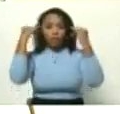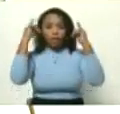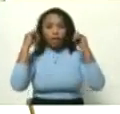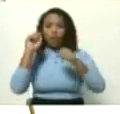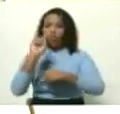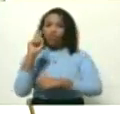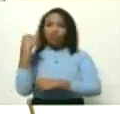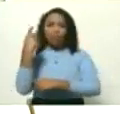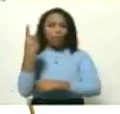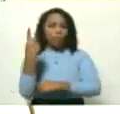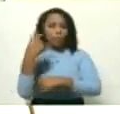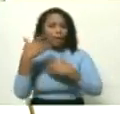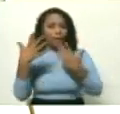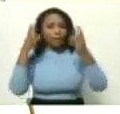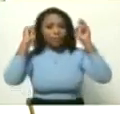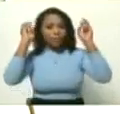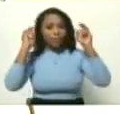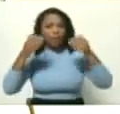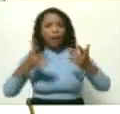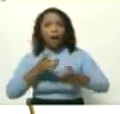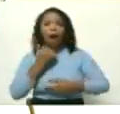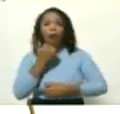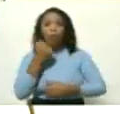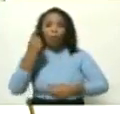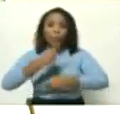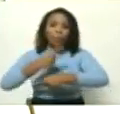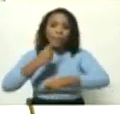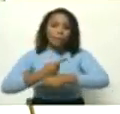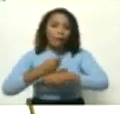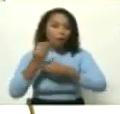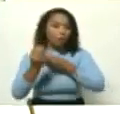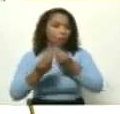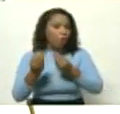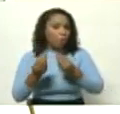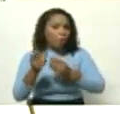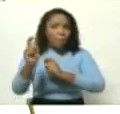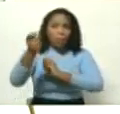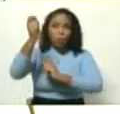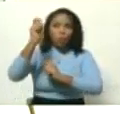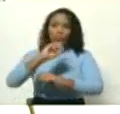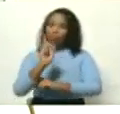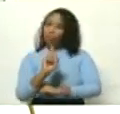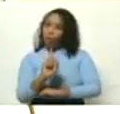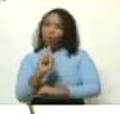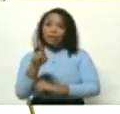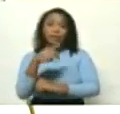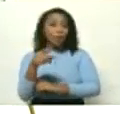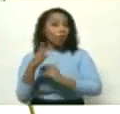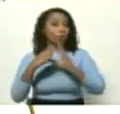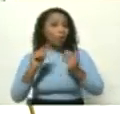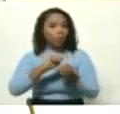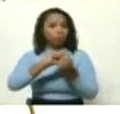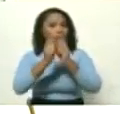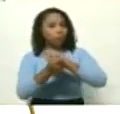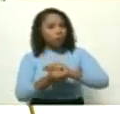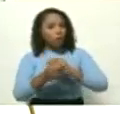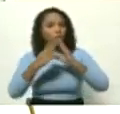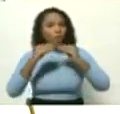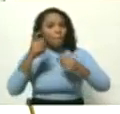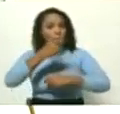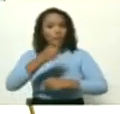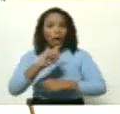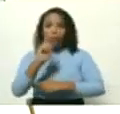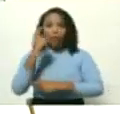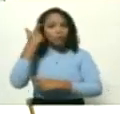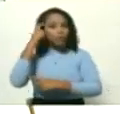solamente el tema de alguna competencia con los papagayeros, ¿no? Sino todo lo contrario, que toda persona que no